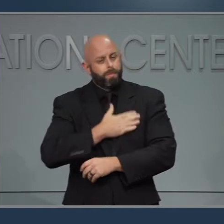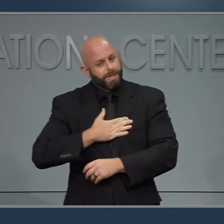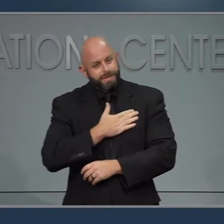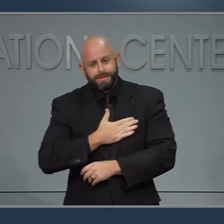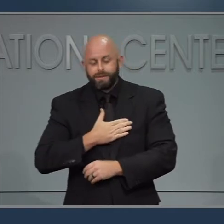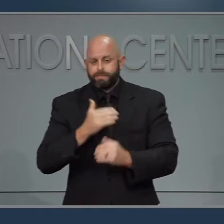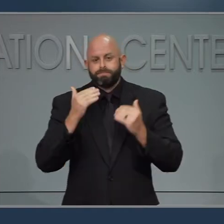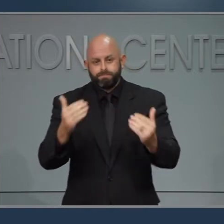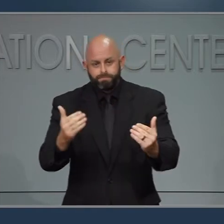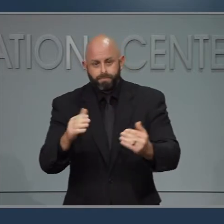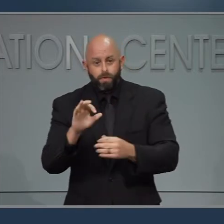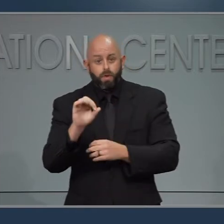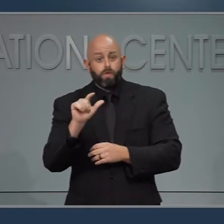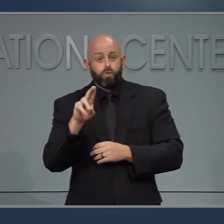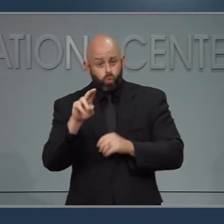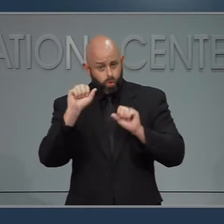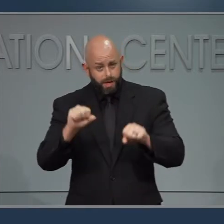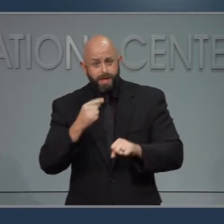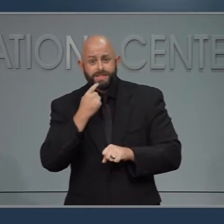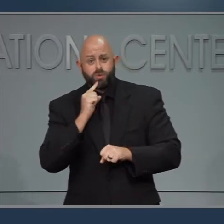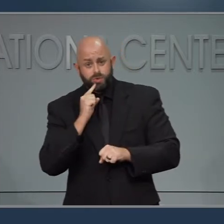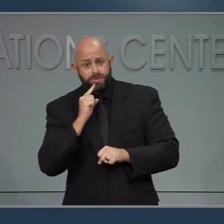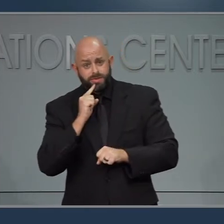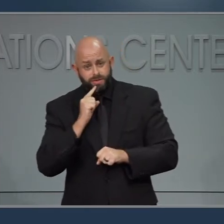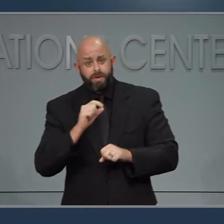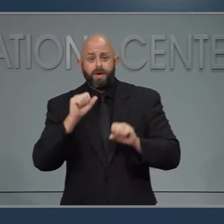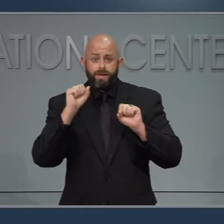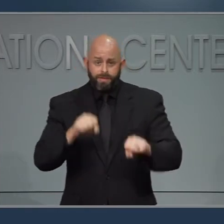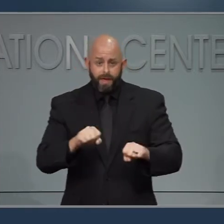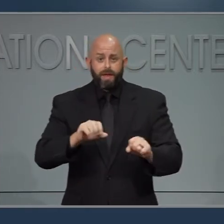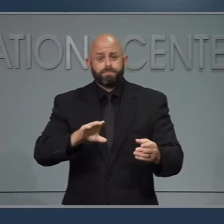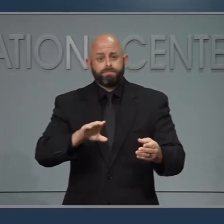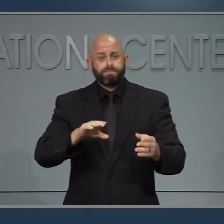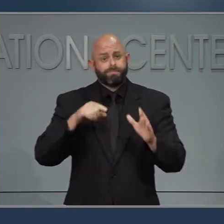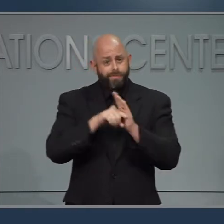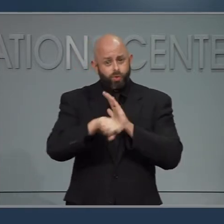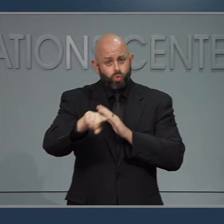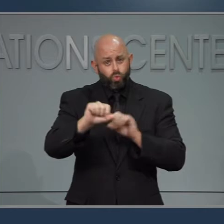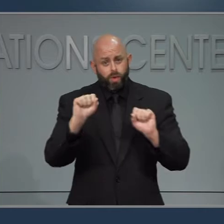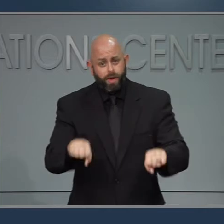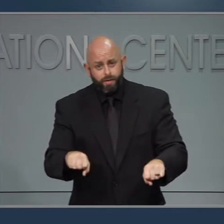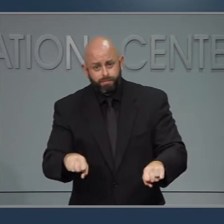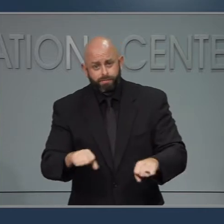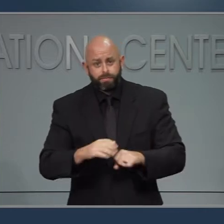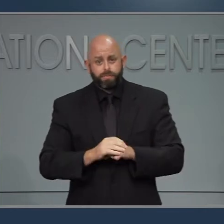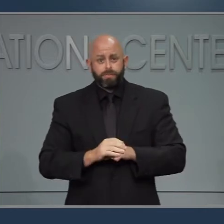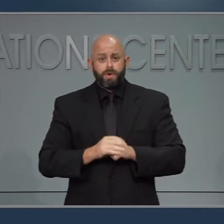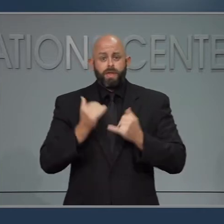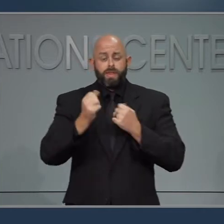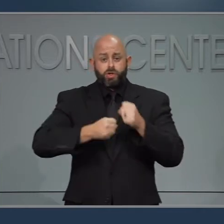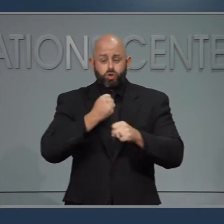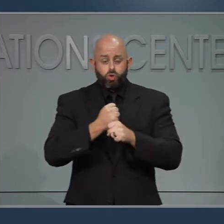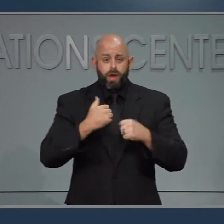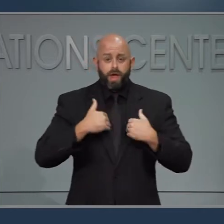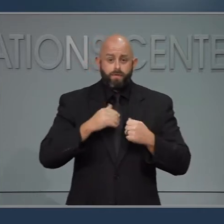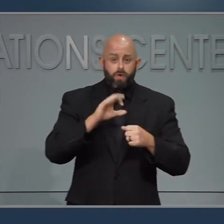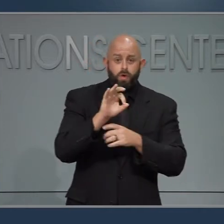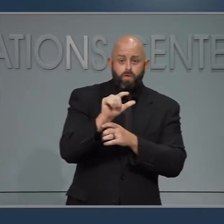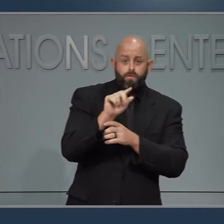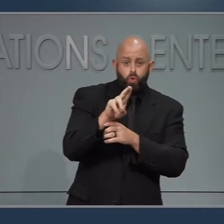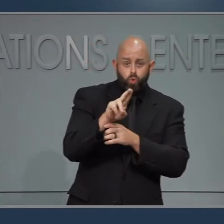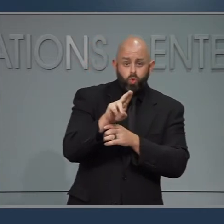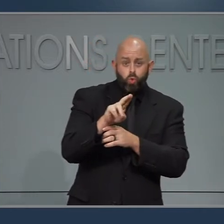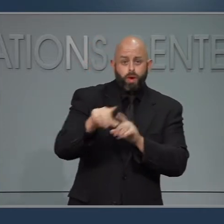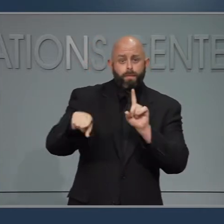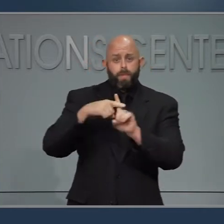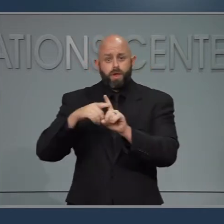medida preventiva. Les pedimos que se hagan la prueba, que se pongan la vacuna contra la influencia, porque